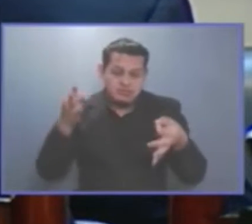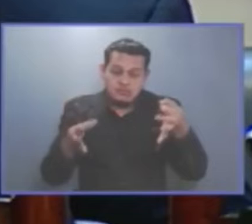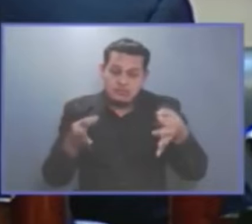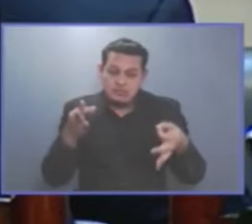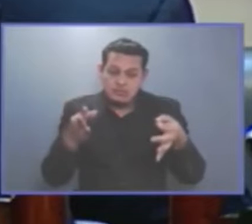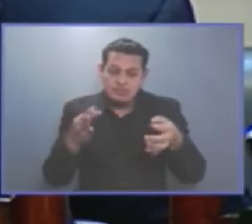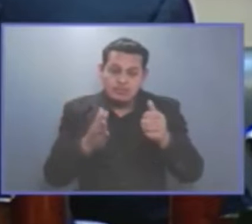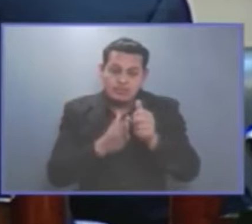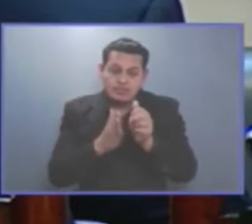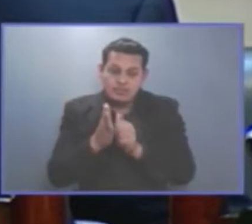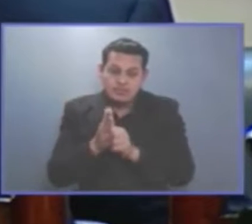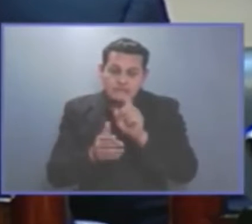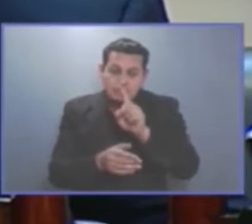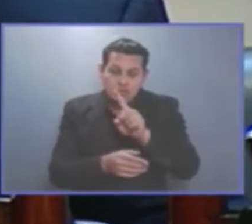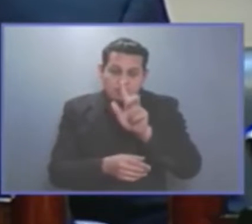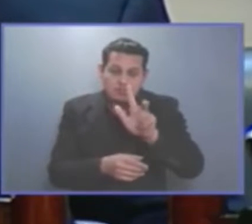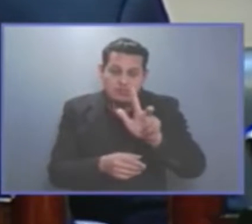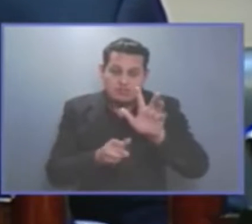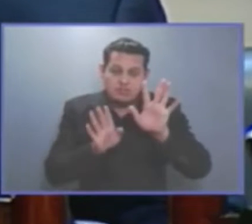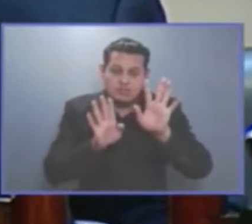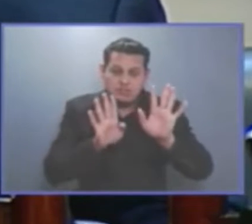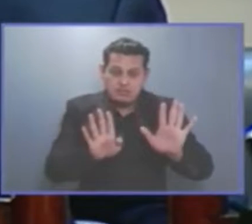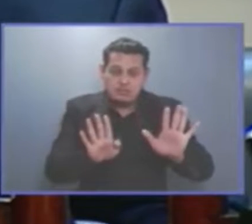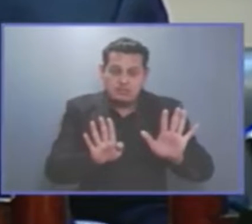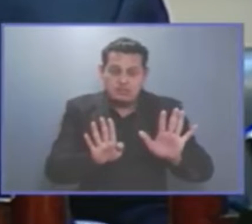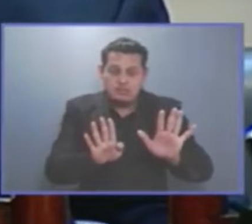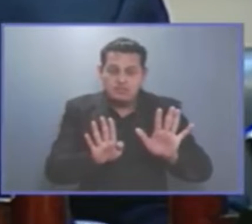el artículo 139